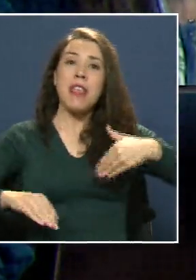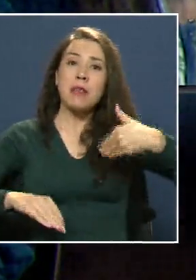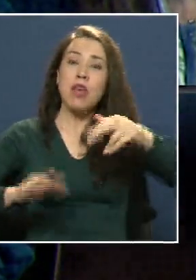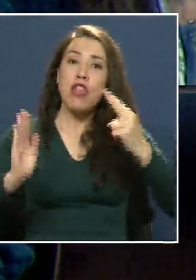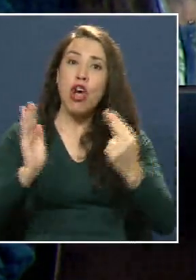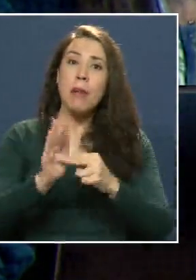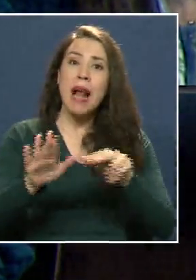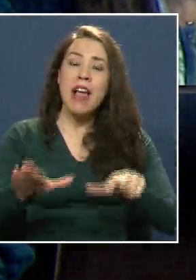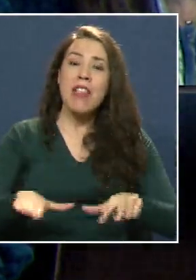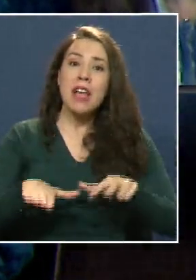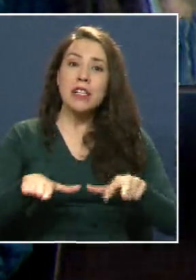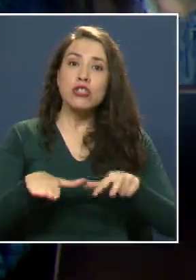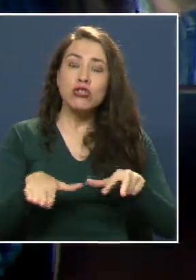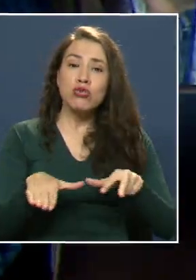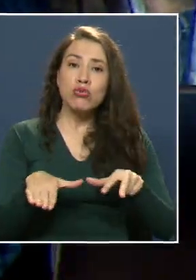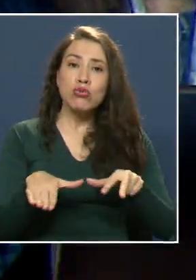2018